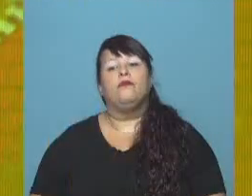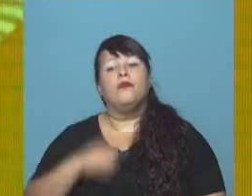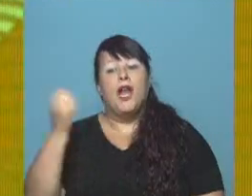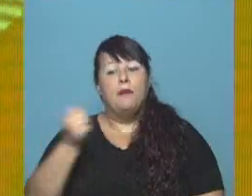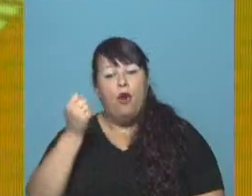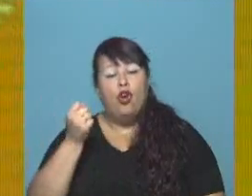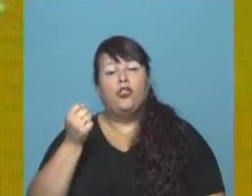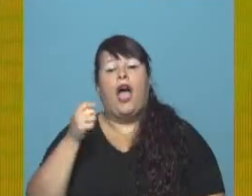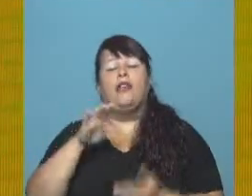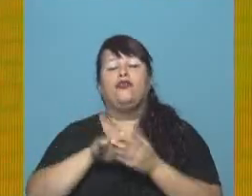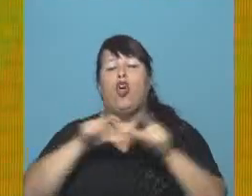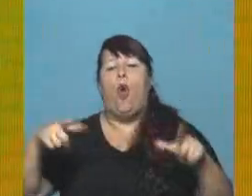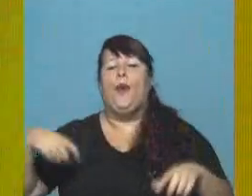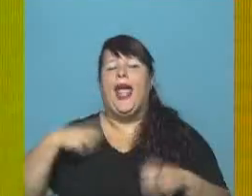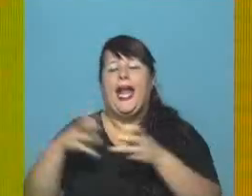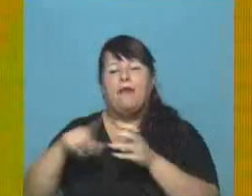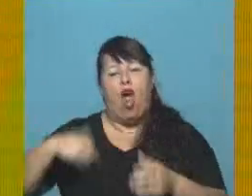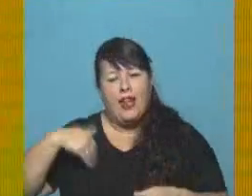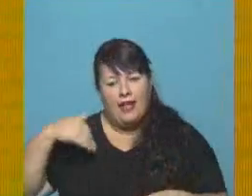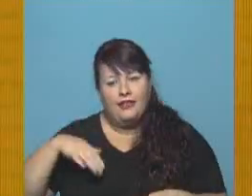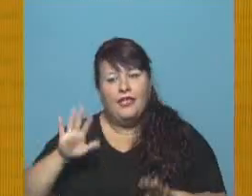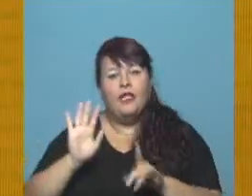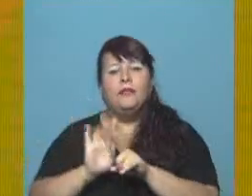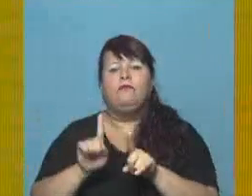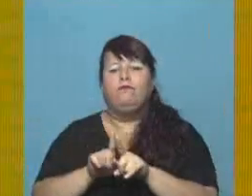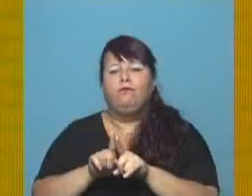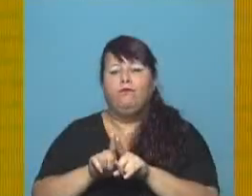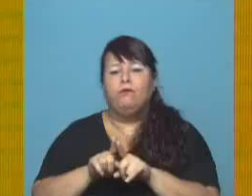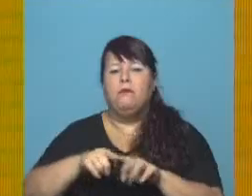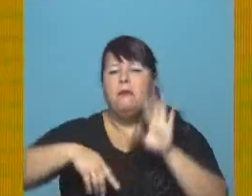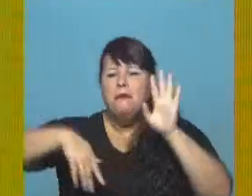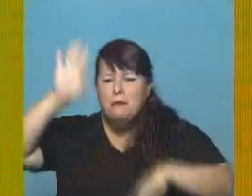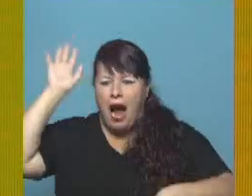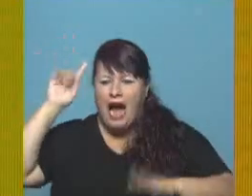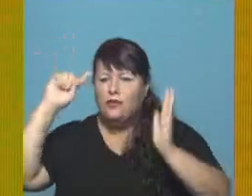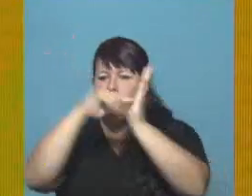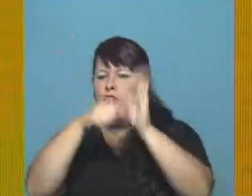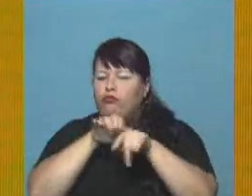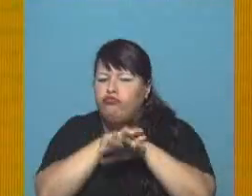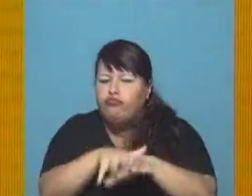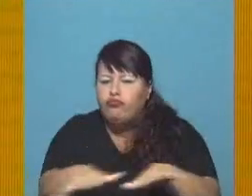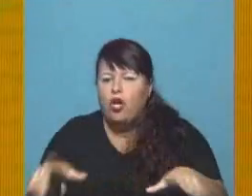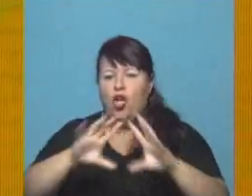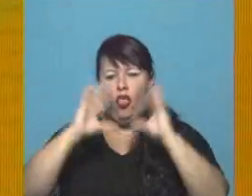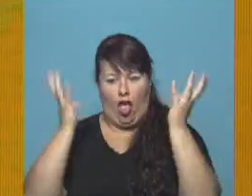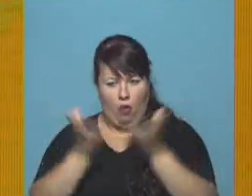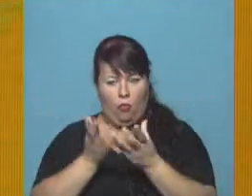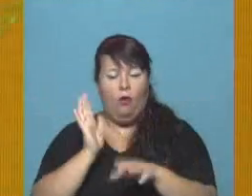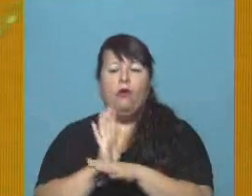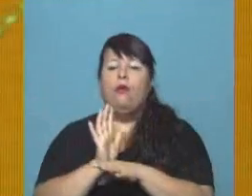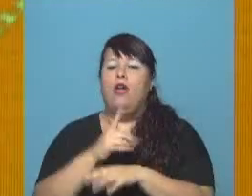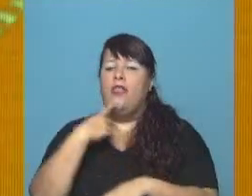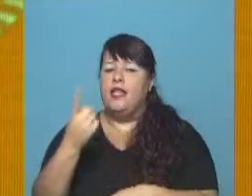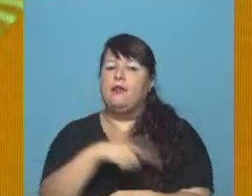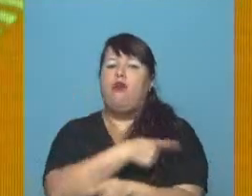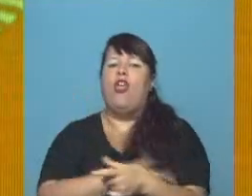La importancia y la penetración que tienen los gremios en la República Argentina está dentro de las de mayor rango de influencia en el mundo. Se habla del